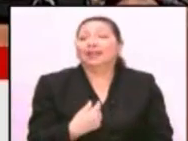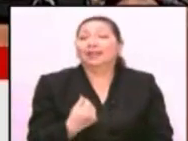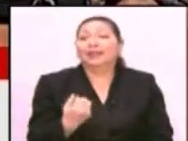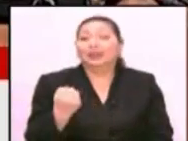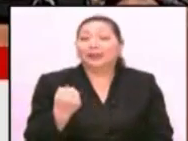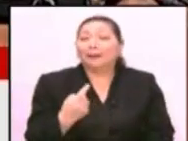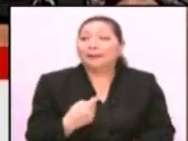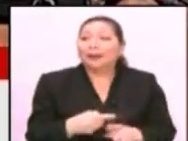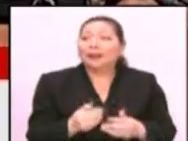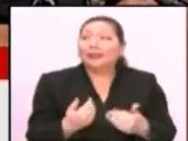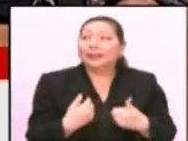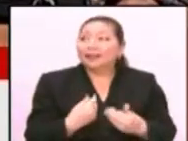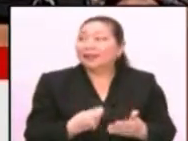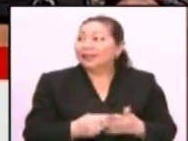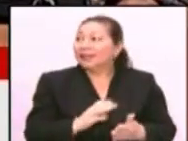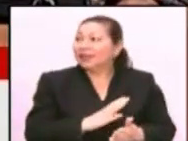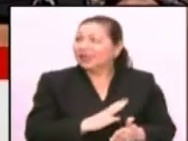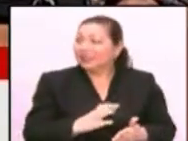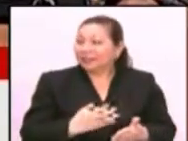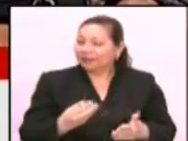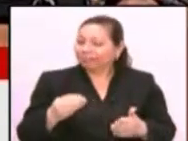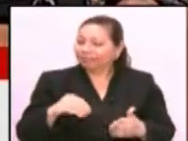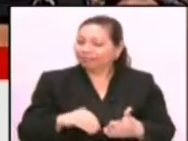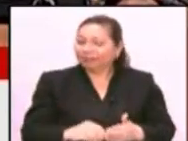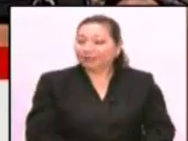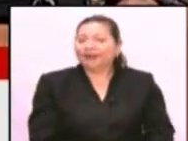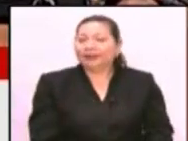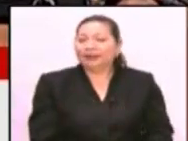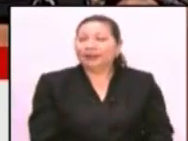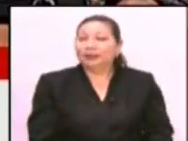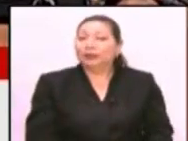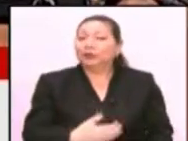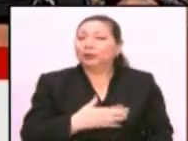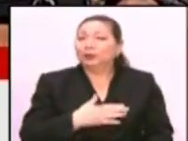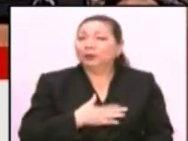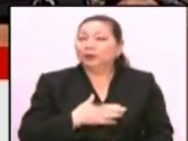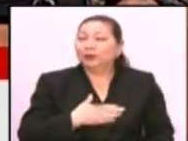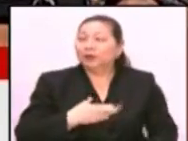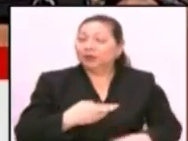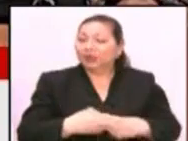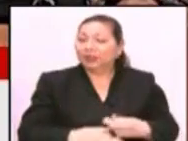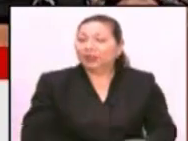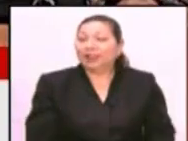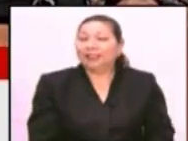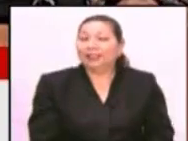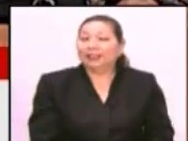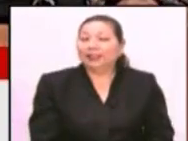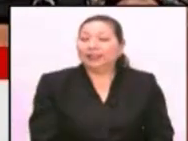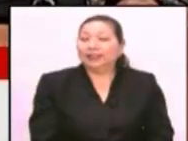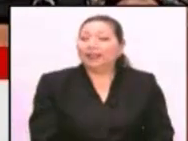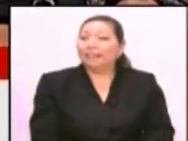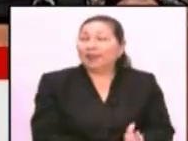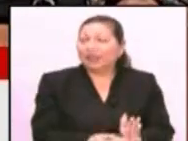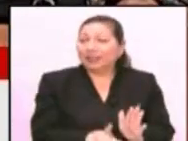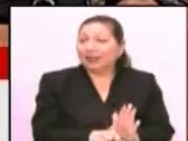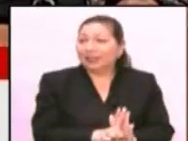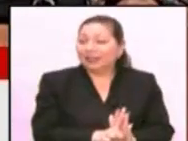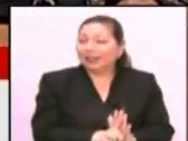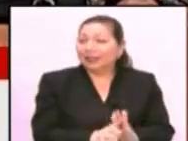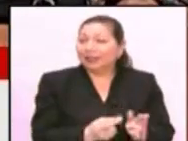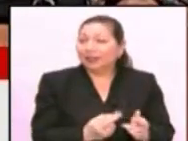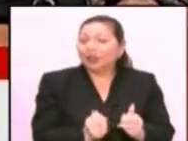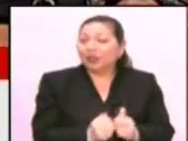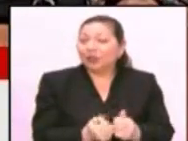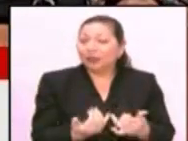también. Debería ganar el Estado, el interno y el empresario en el marco de la producción. De tal forma que el decreto legislativo lo que plantea es una